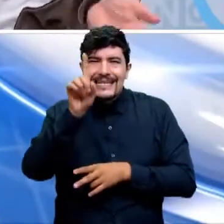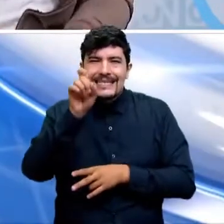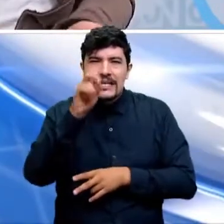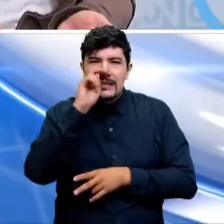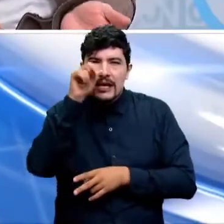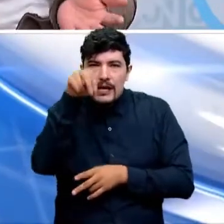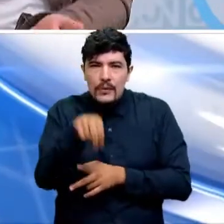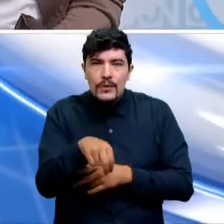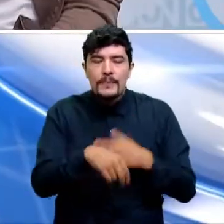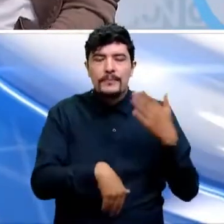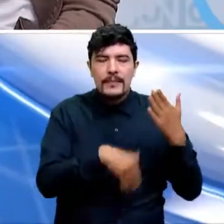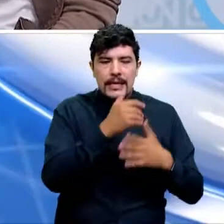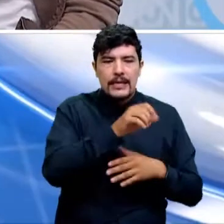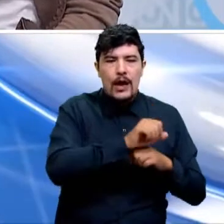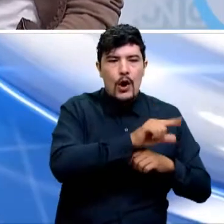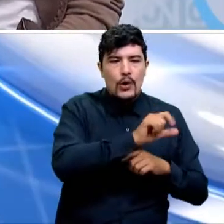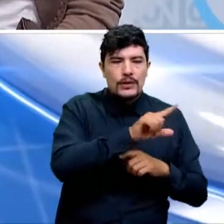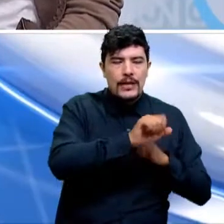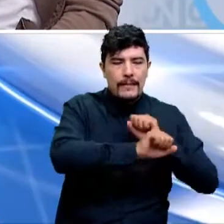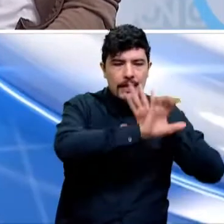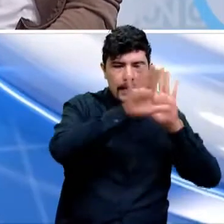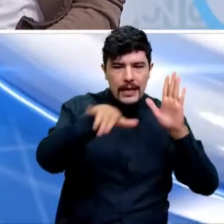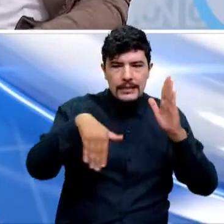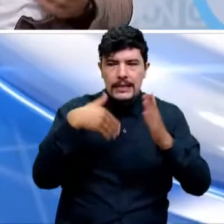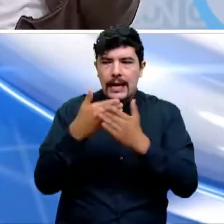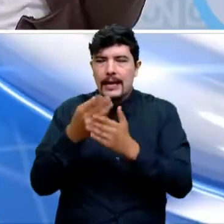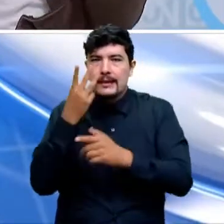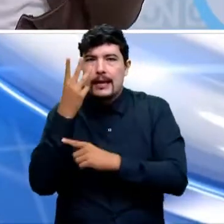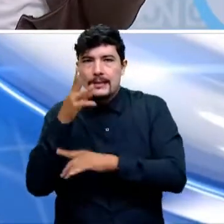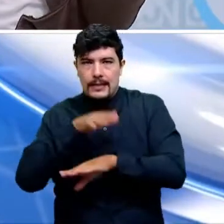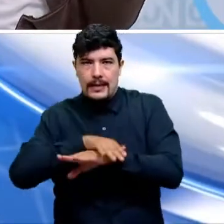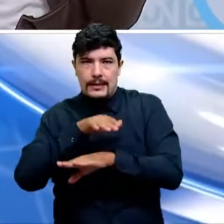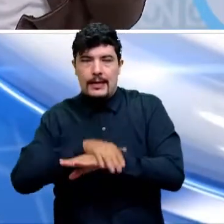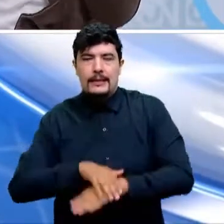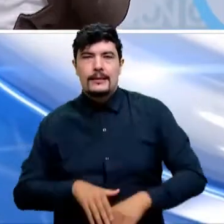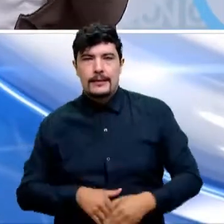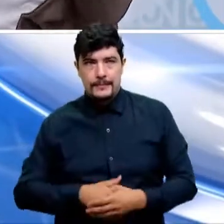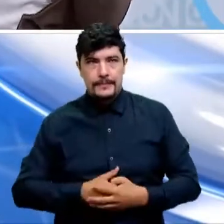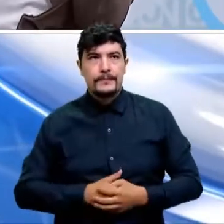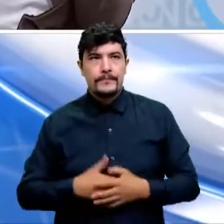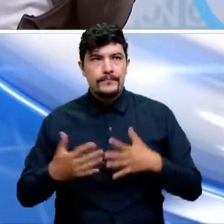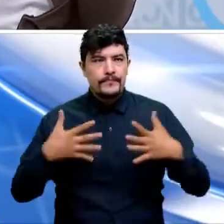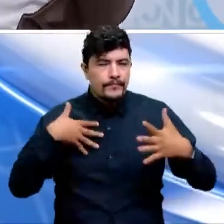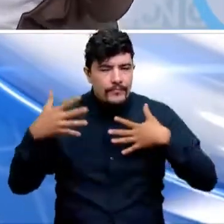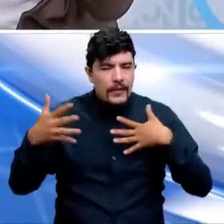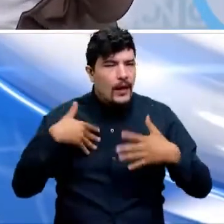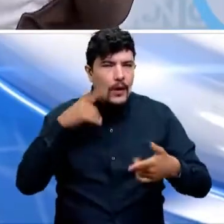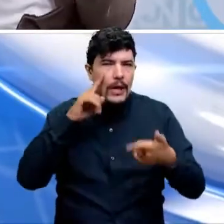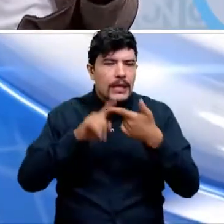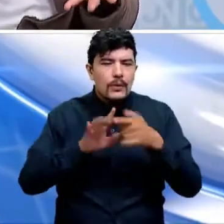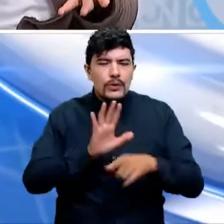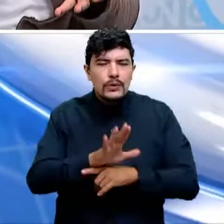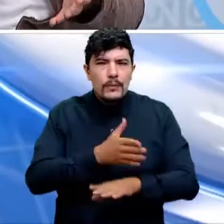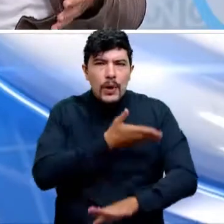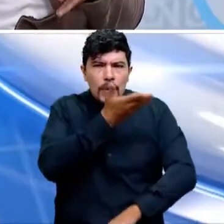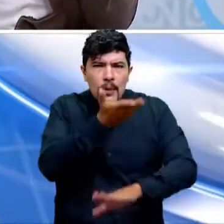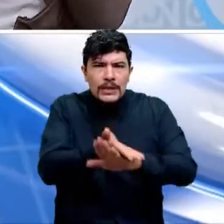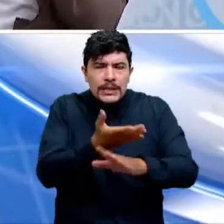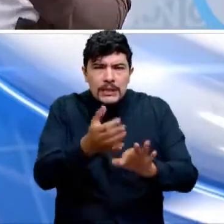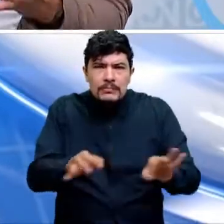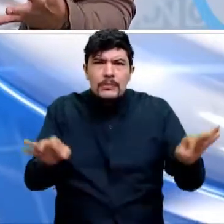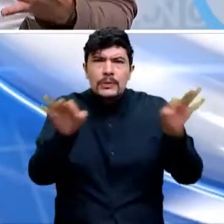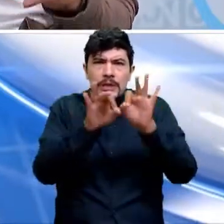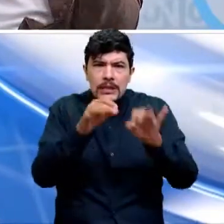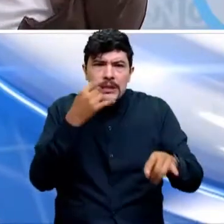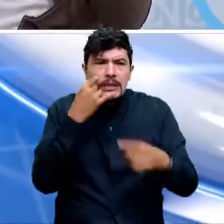funciones a las 11 de la mañana y a las 3 de la tarde con una obra que vamos a tener una propuesta muy interesante porque